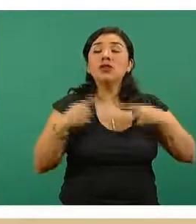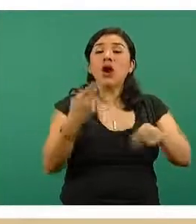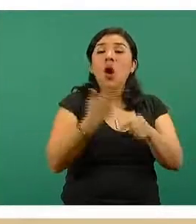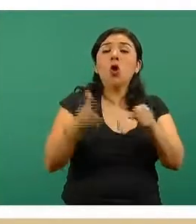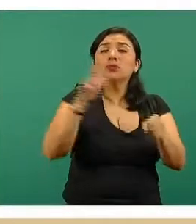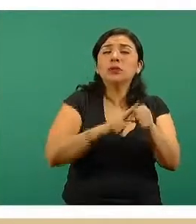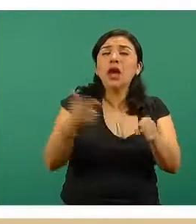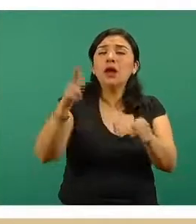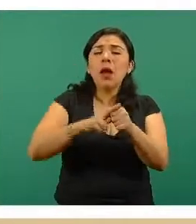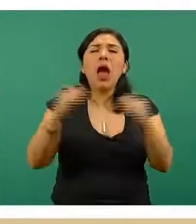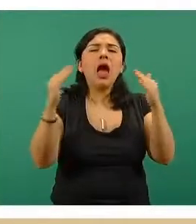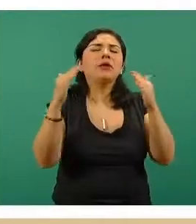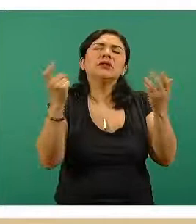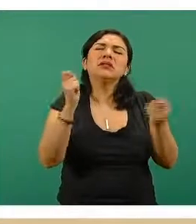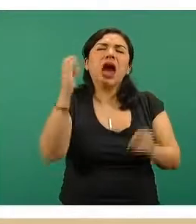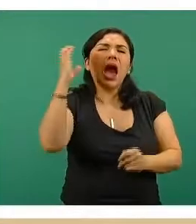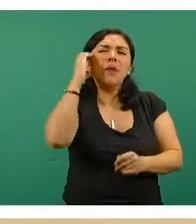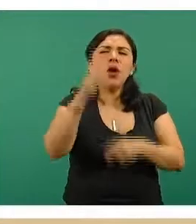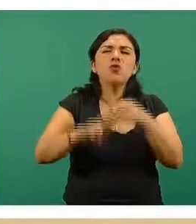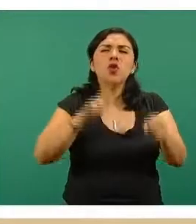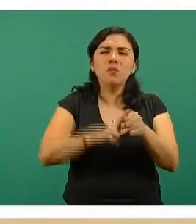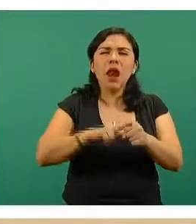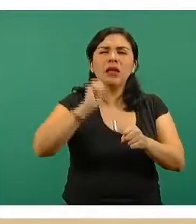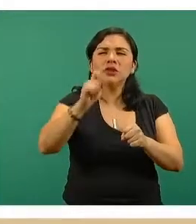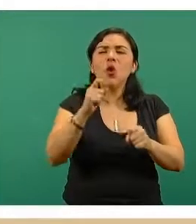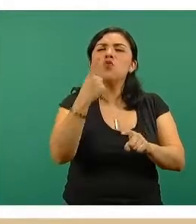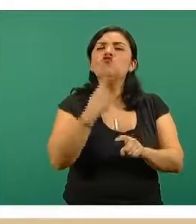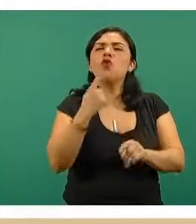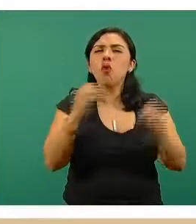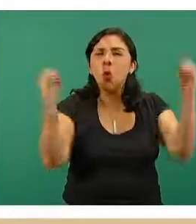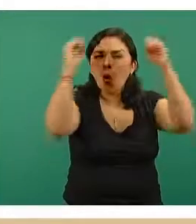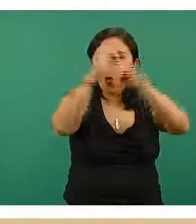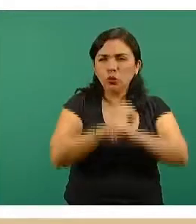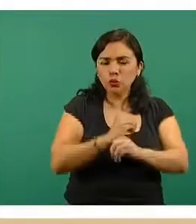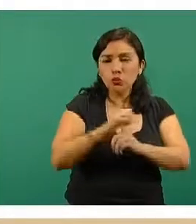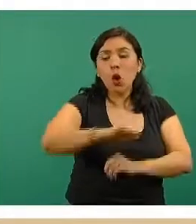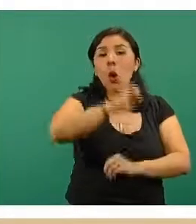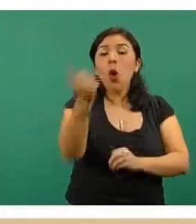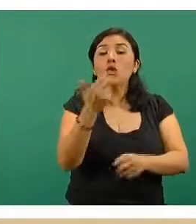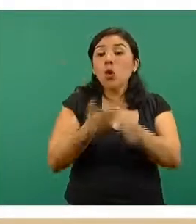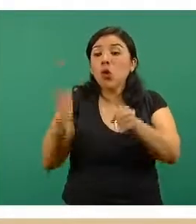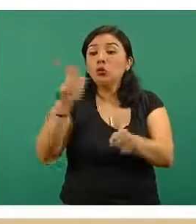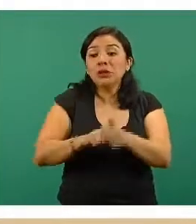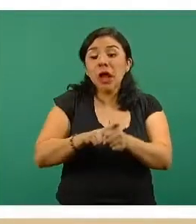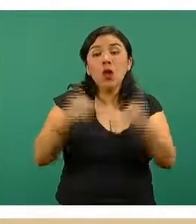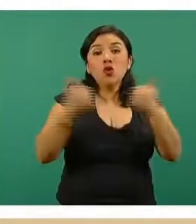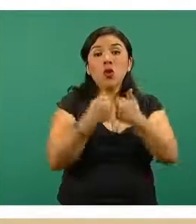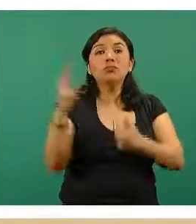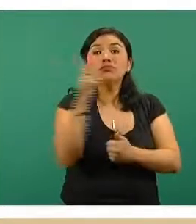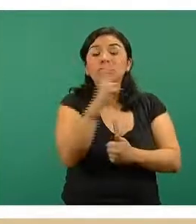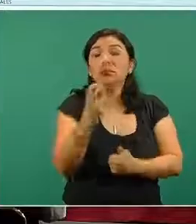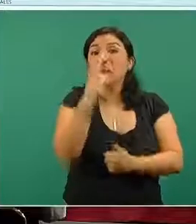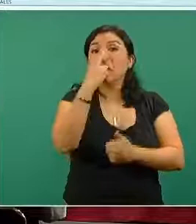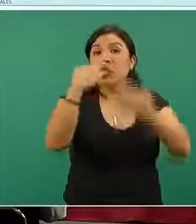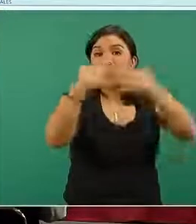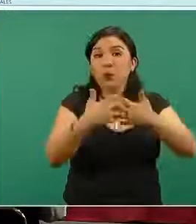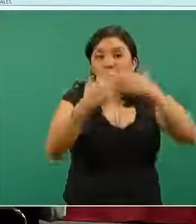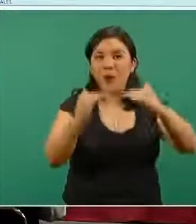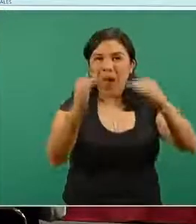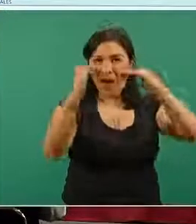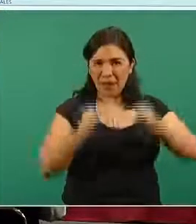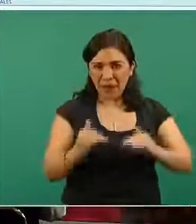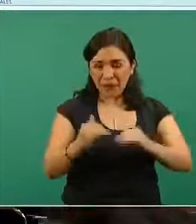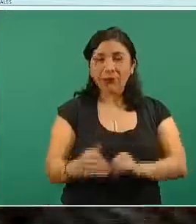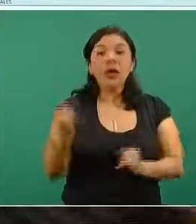en camas generales, que es la curva en tono rojo oscuro, y las personas hospitalizadas con ventilación mecánica. Las